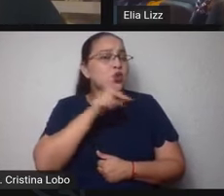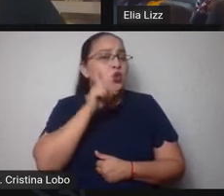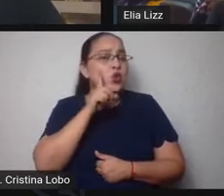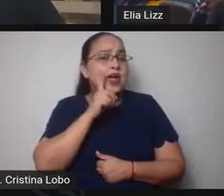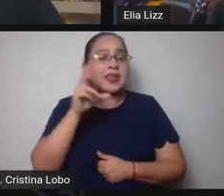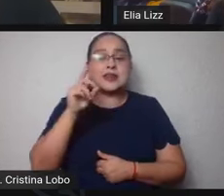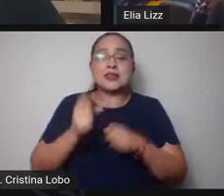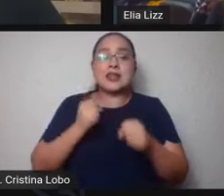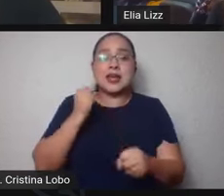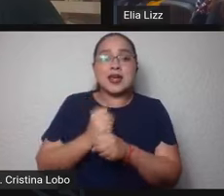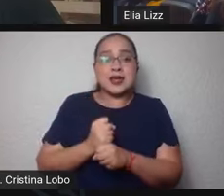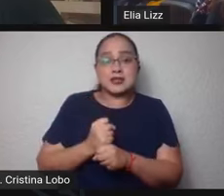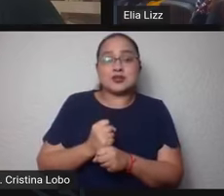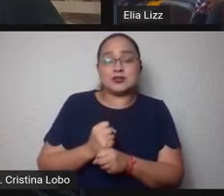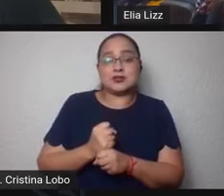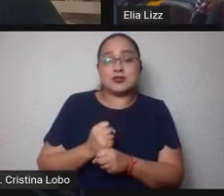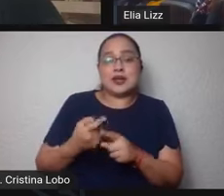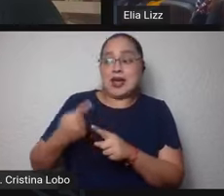30. Ok.